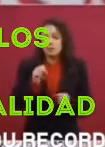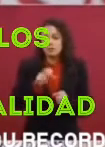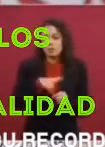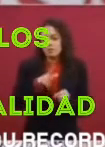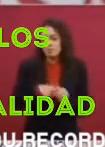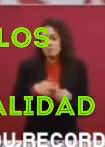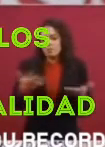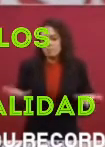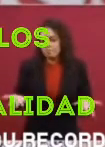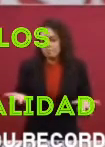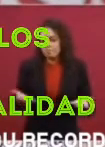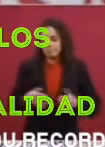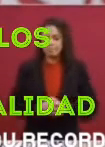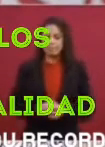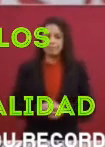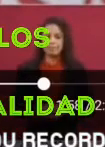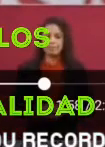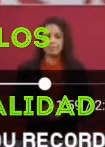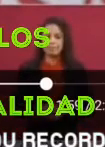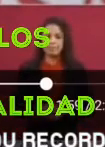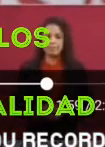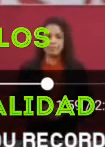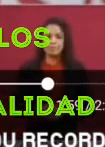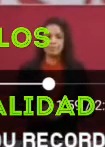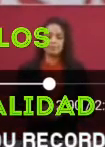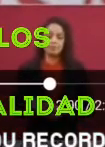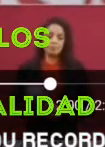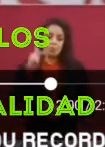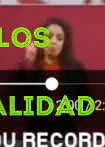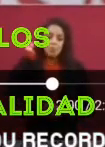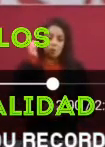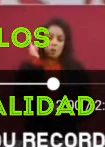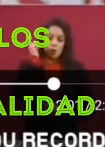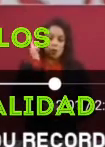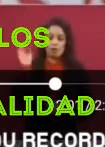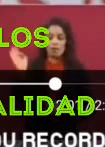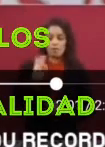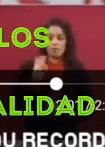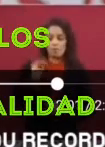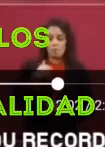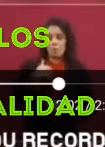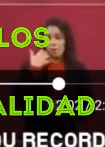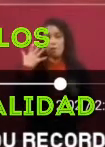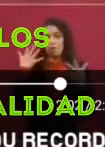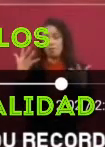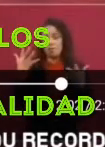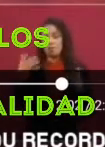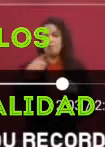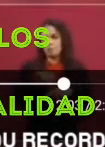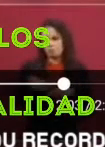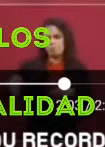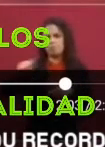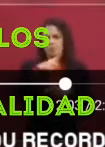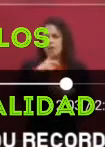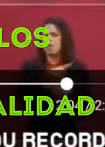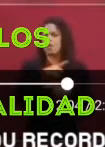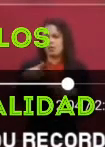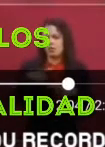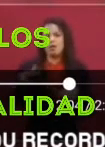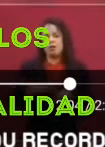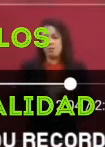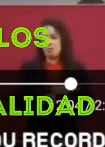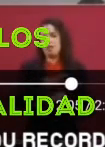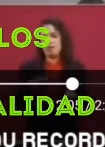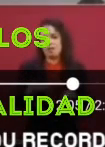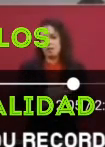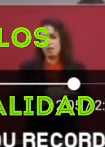Y yo espero que pues cambie, ¿no?, esa conducta. En Reforma, porque no son